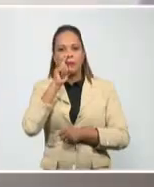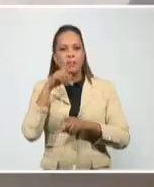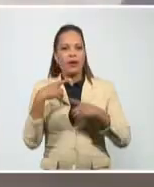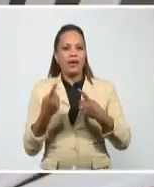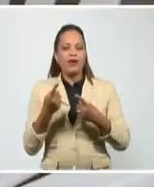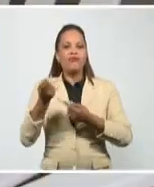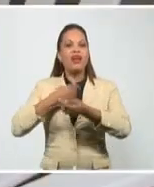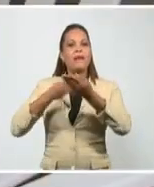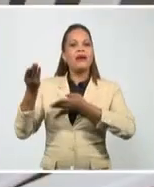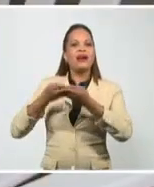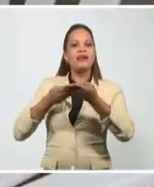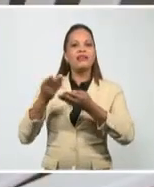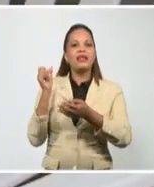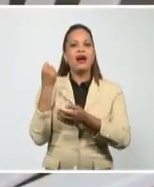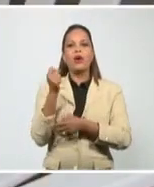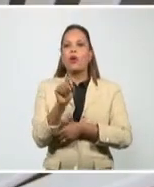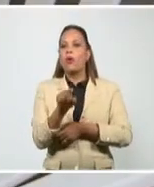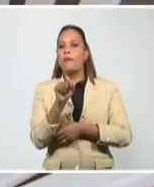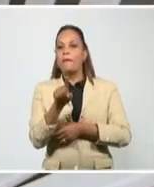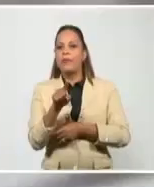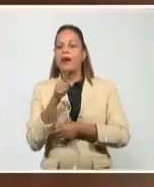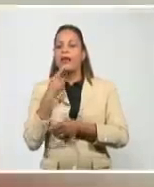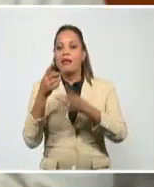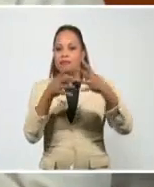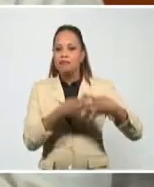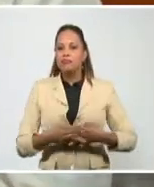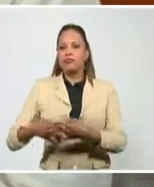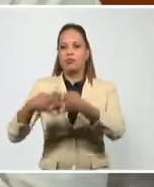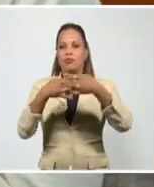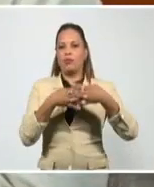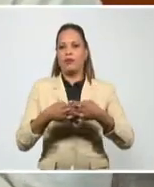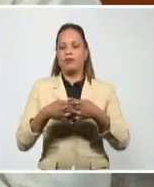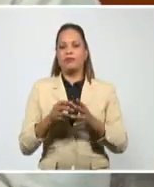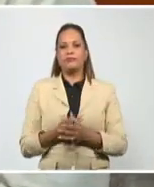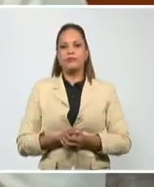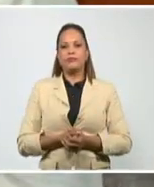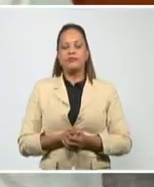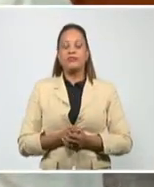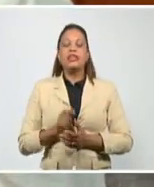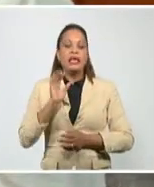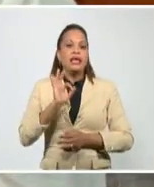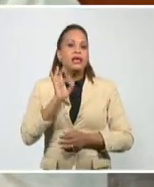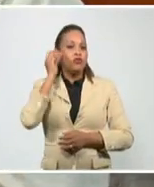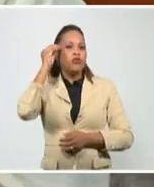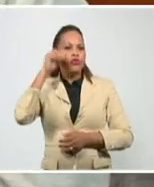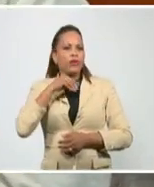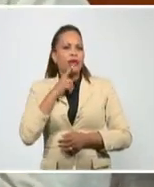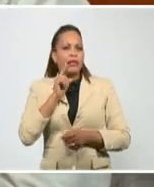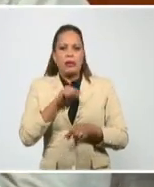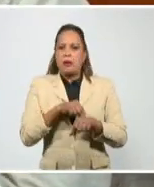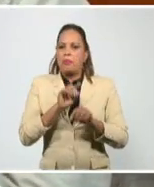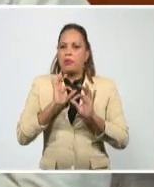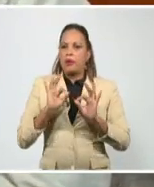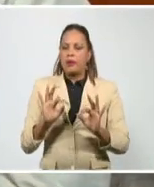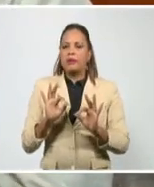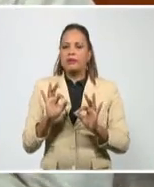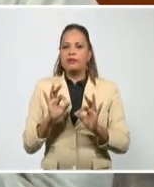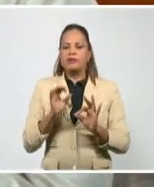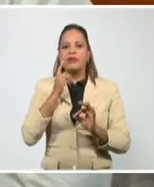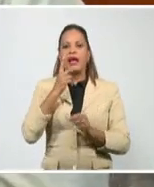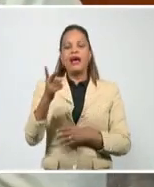mercancía comprada por el Museo Guggenheim de Nueva York. Si sé que de pronto voy a tener la atención